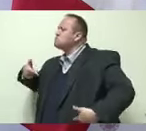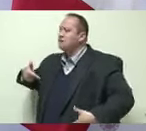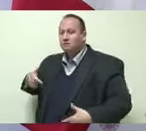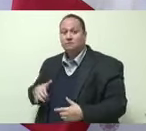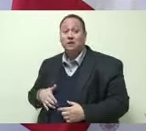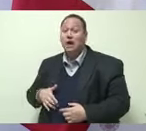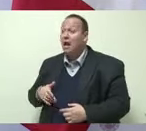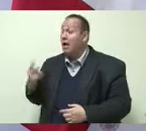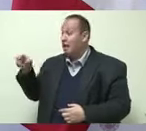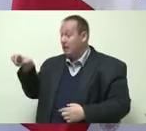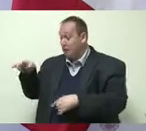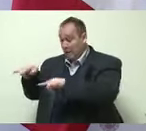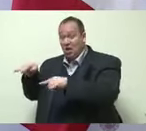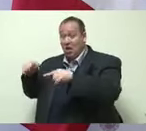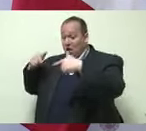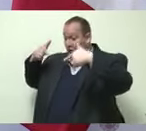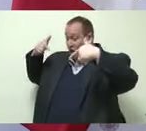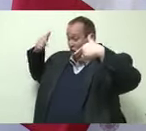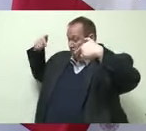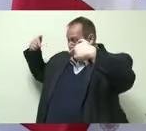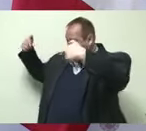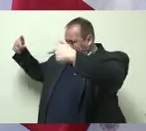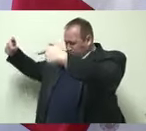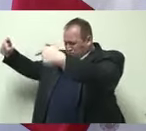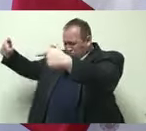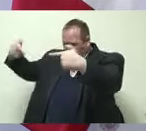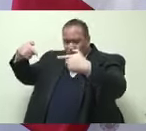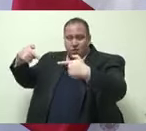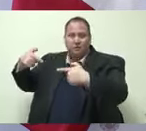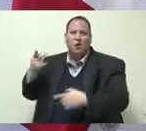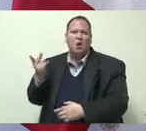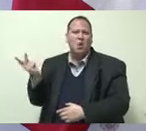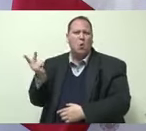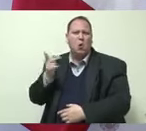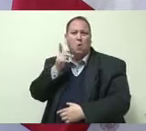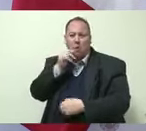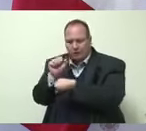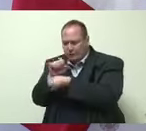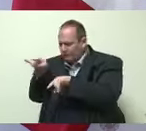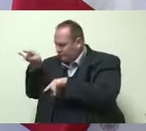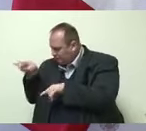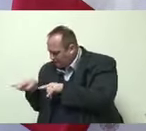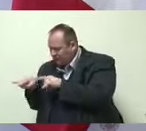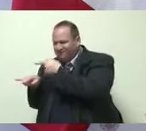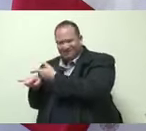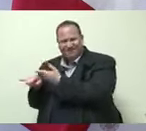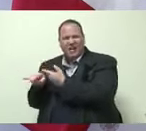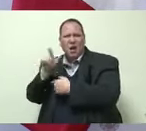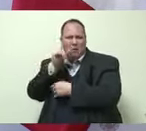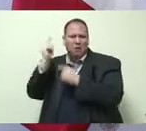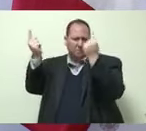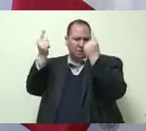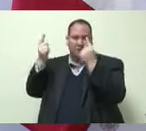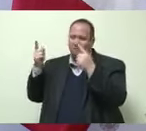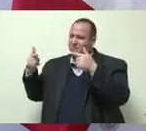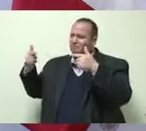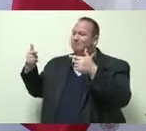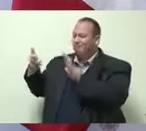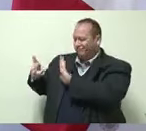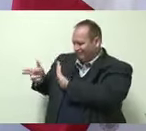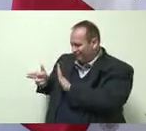y atacan de diferentes ángulos estos a los tripulantes de la unidad de policía que se encuentra balizada, y